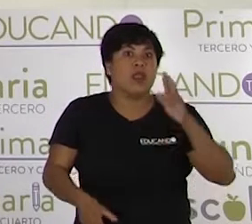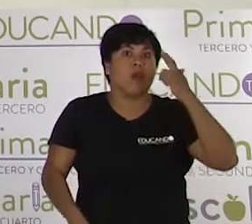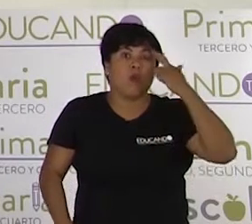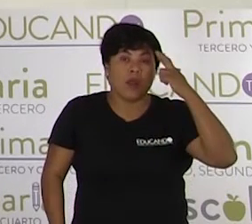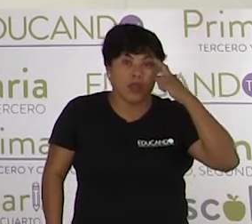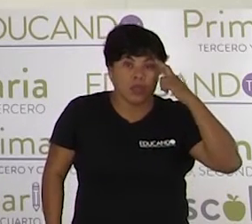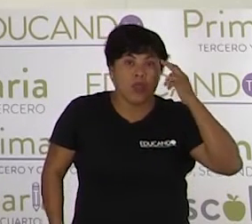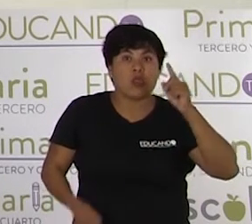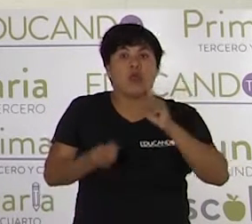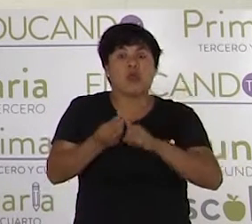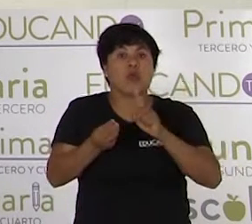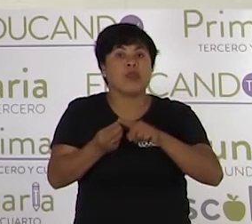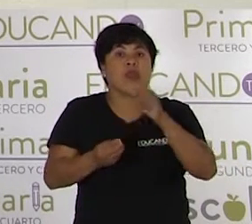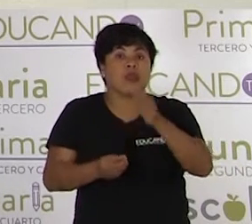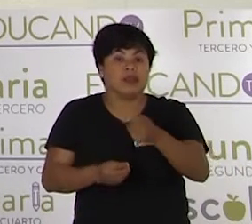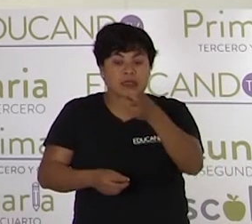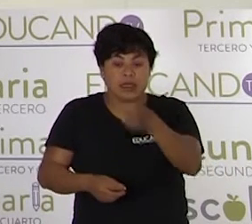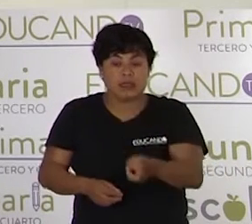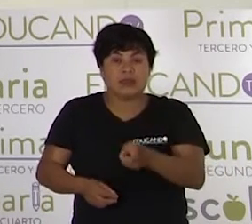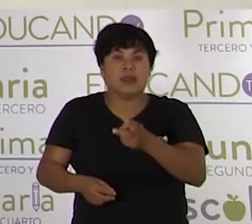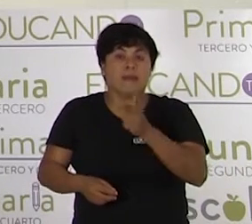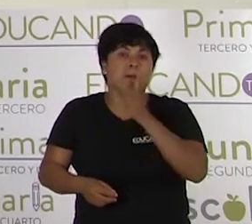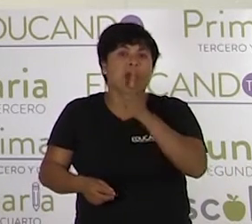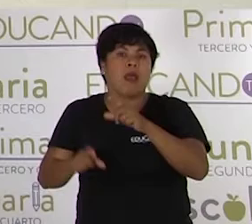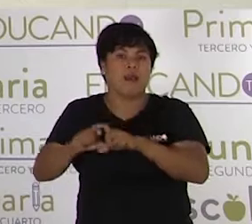Acuérdate dónde sale esta frase.